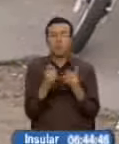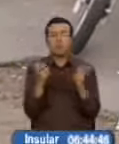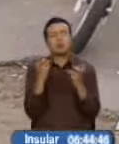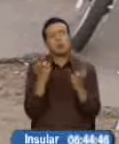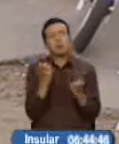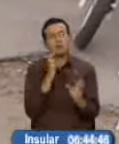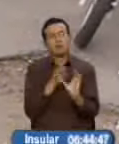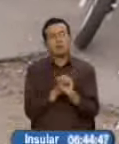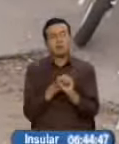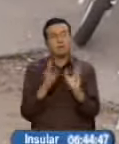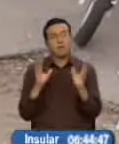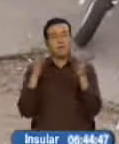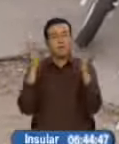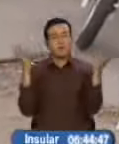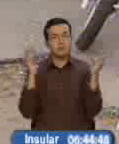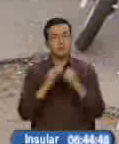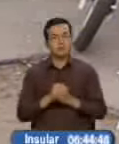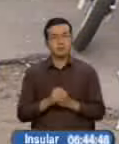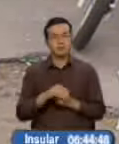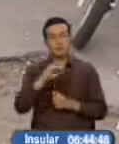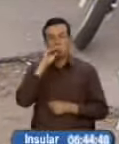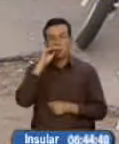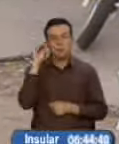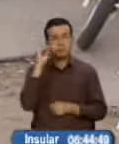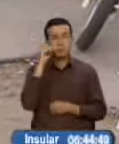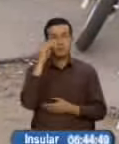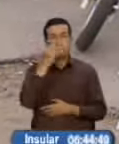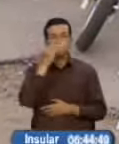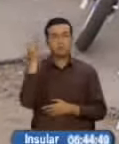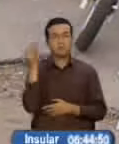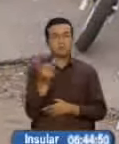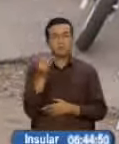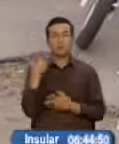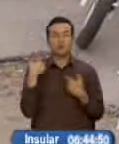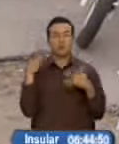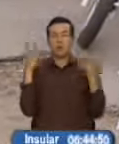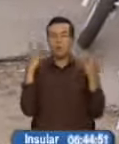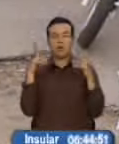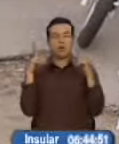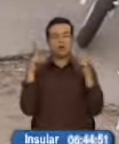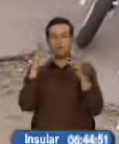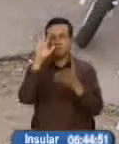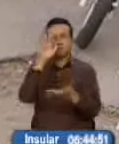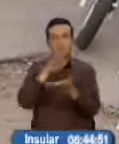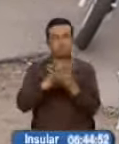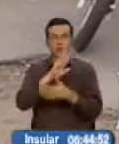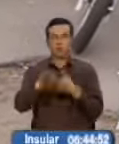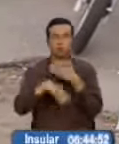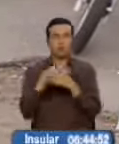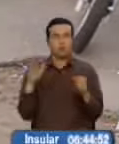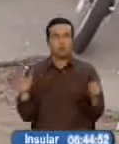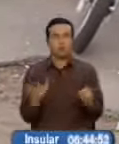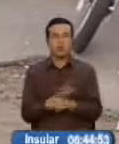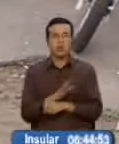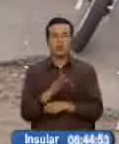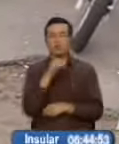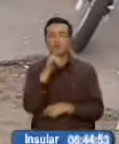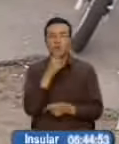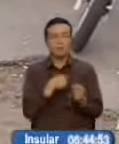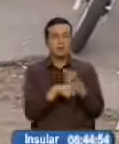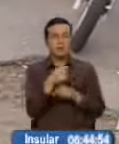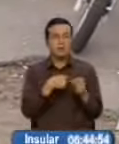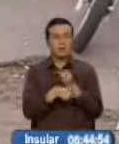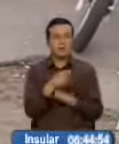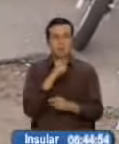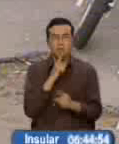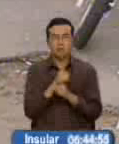ser parte de esta fiesta. Pero de lo que tenemos como información oficial, no hay más entradas. Todas las que quedan están en manos de la reventa y